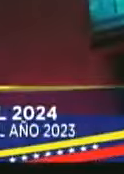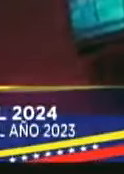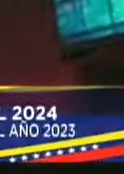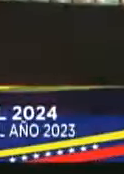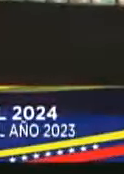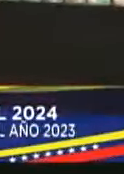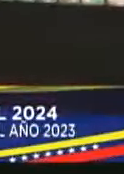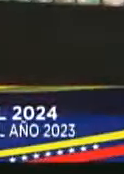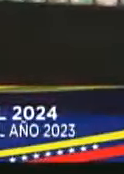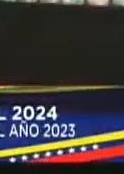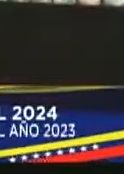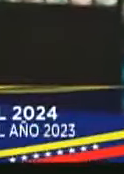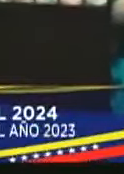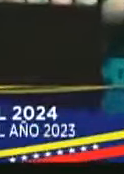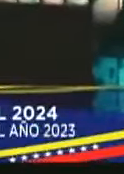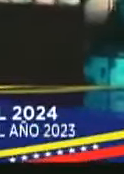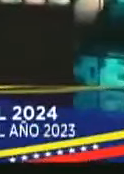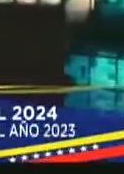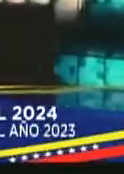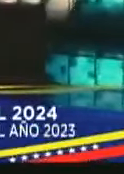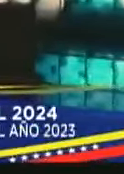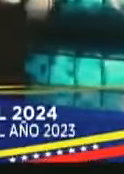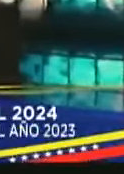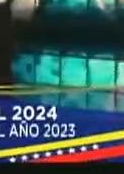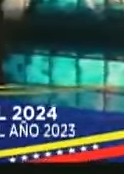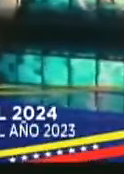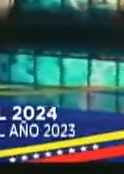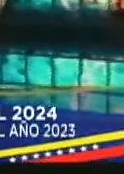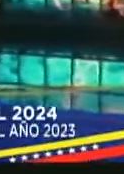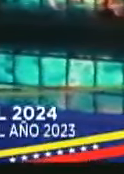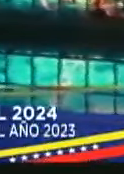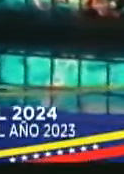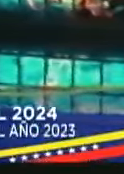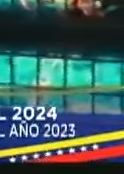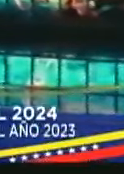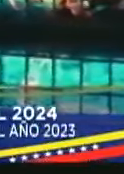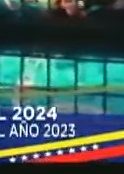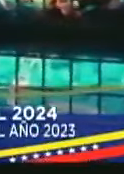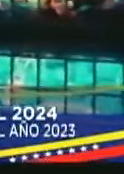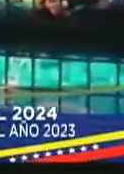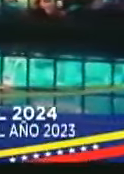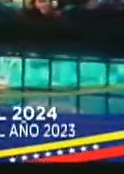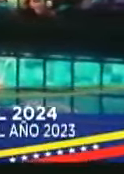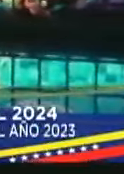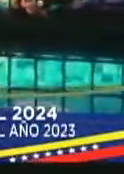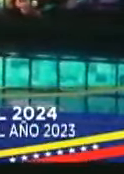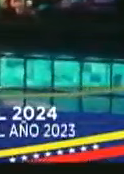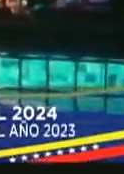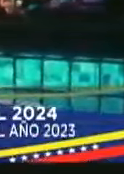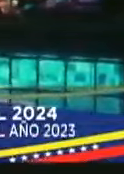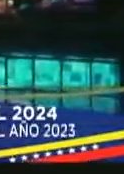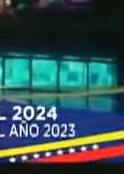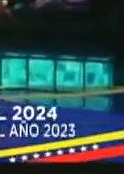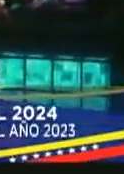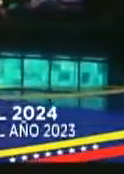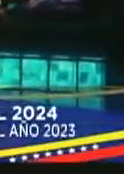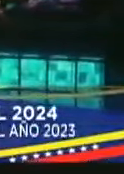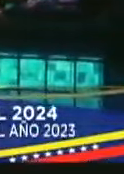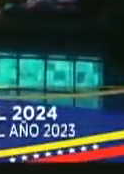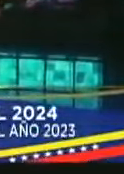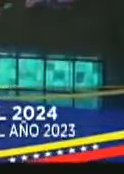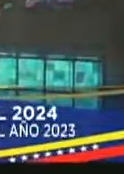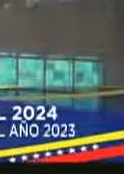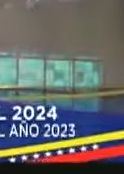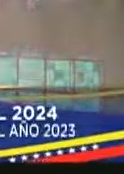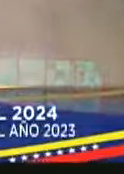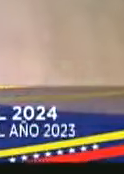expresidente del TSJ, Gladys Gutiérrez, quien aseguraba durante la apertura del año judicial 2023 que en el año